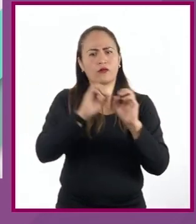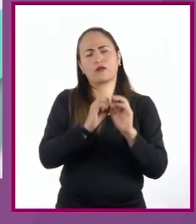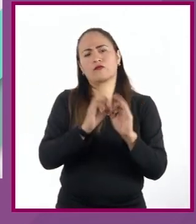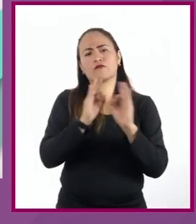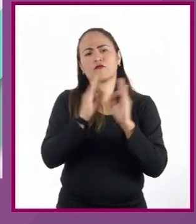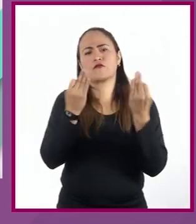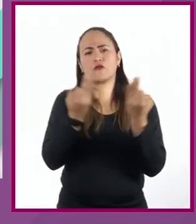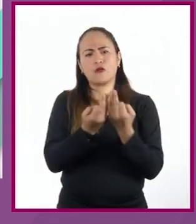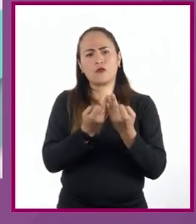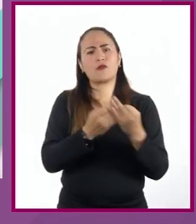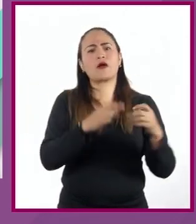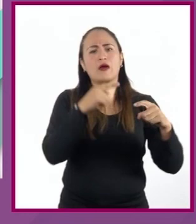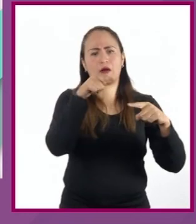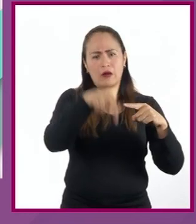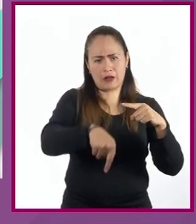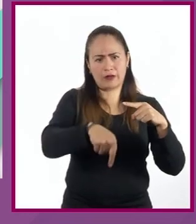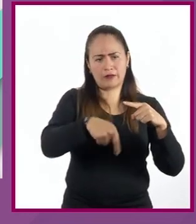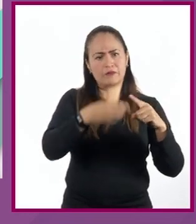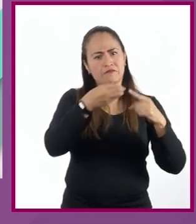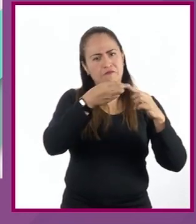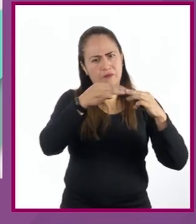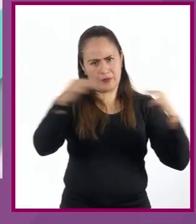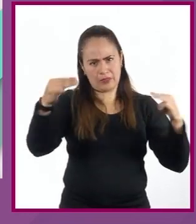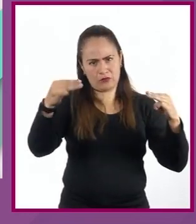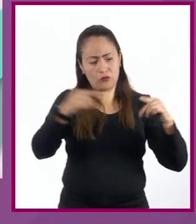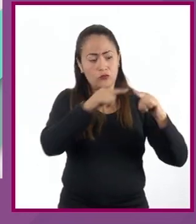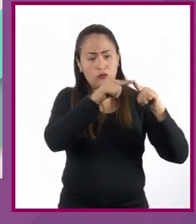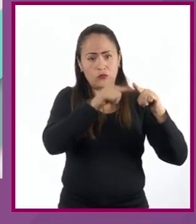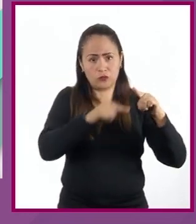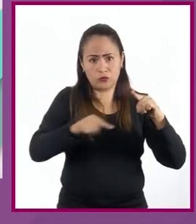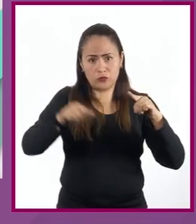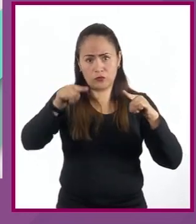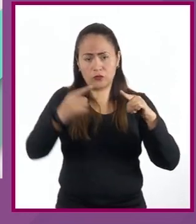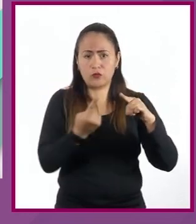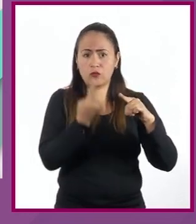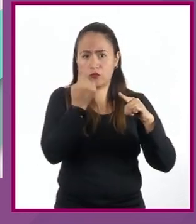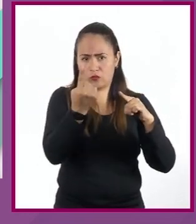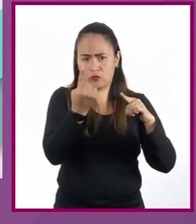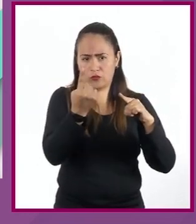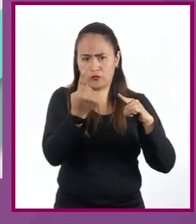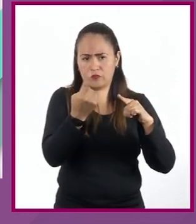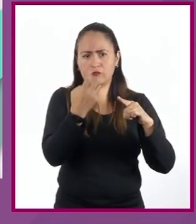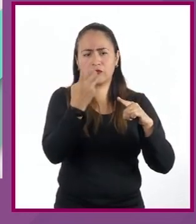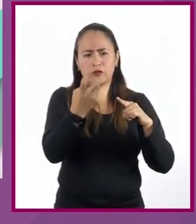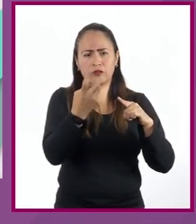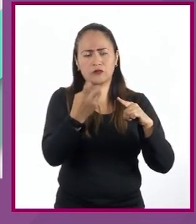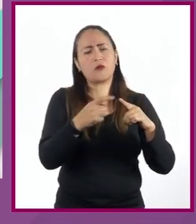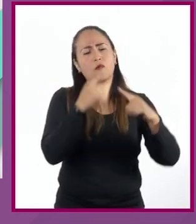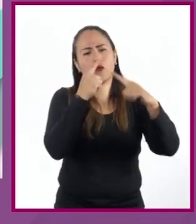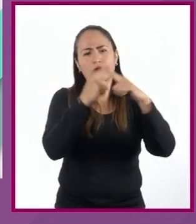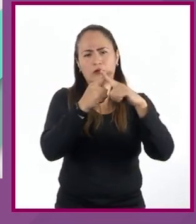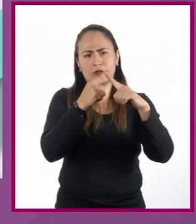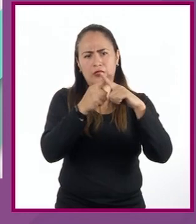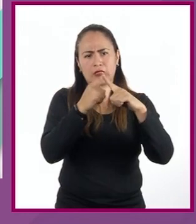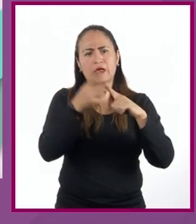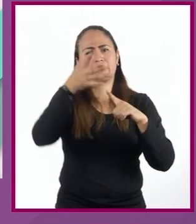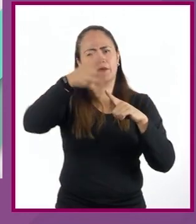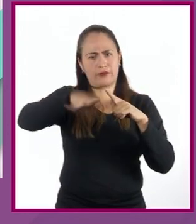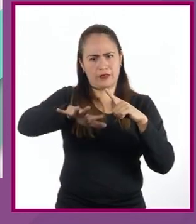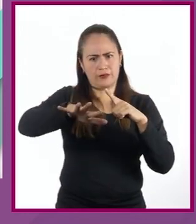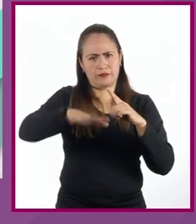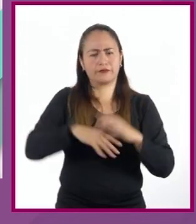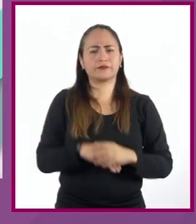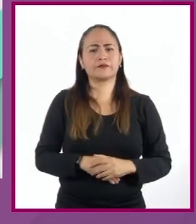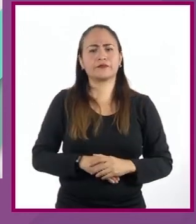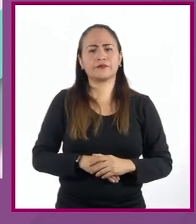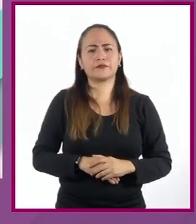múltiplos a metros. Hay un lugar de separación entre ellas, por lo tanto, multiplicaremos por 10. Es